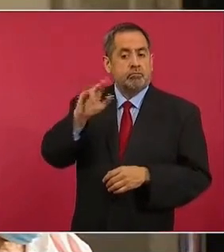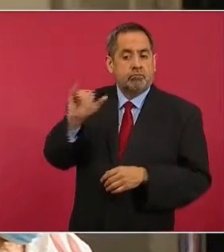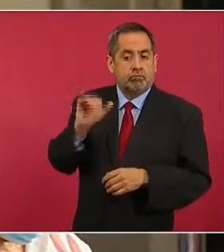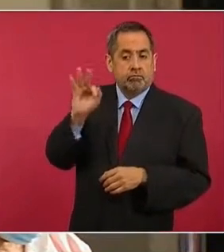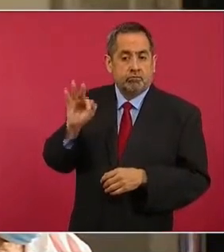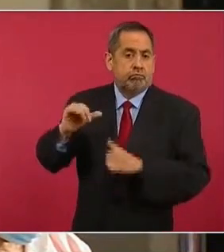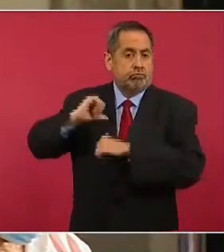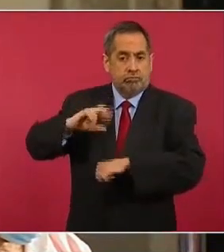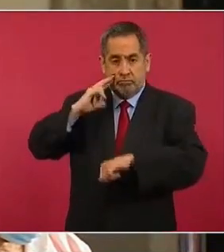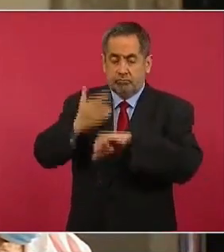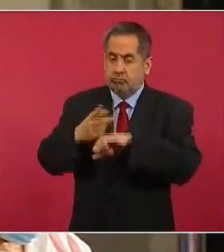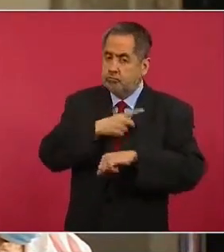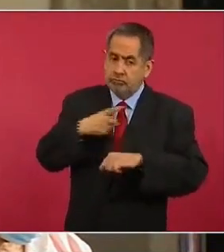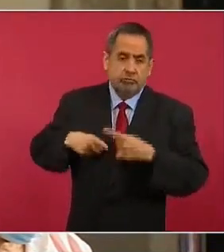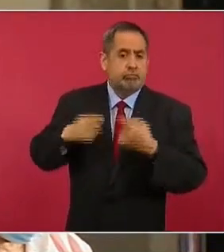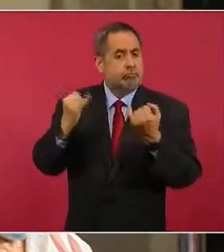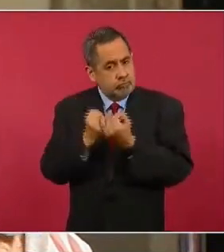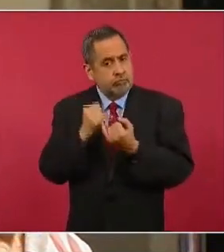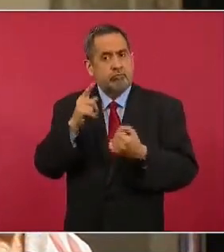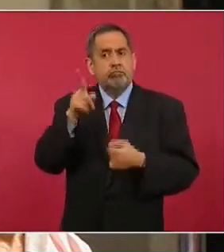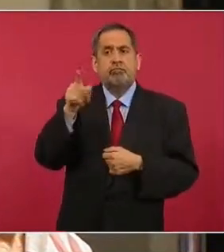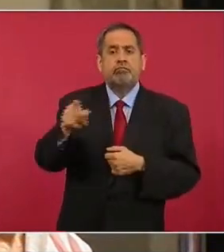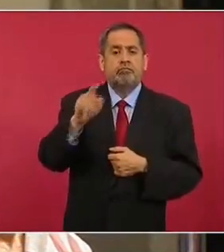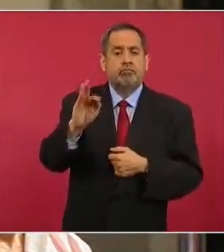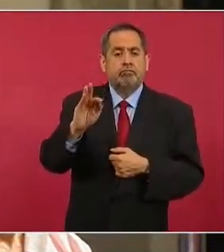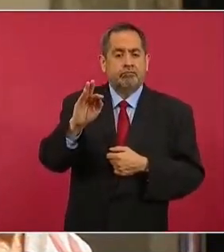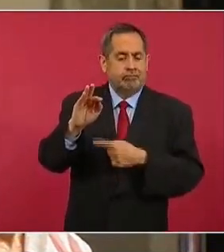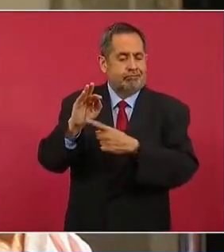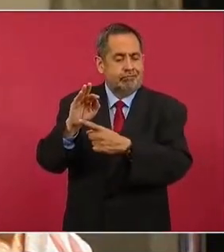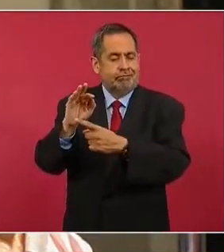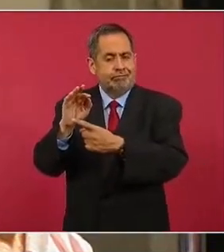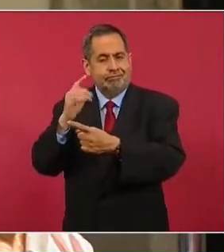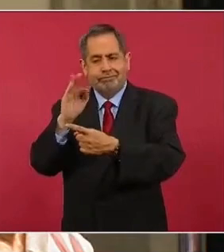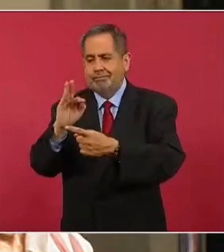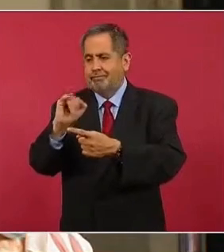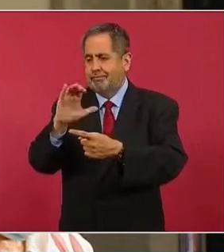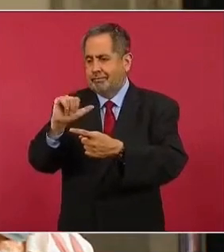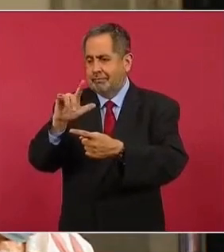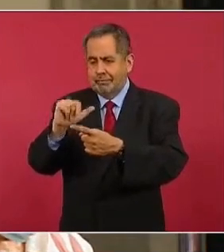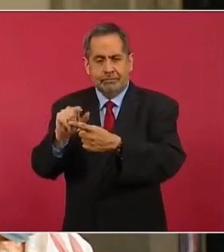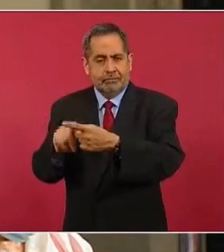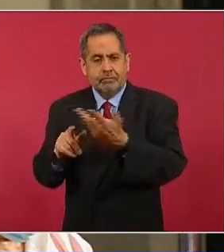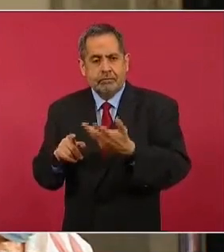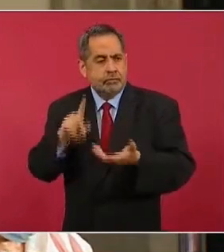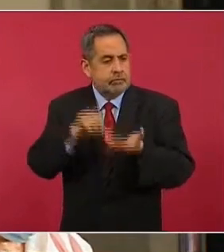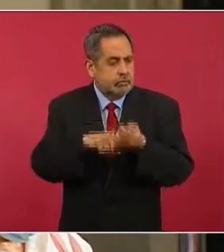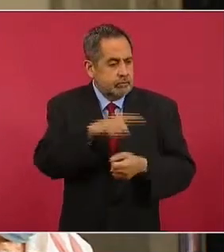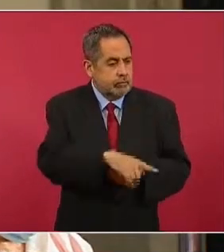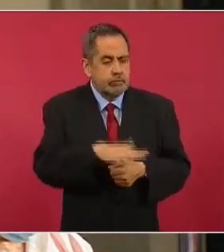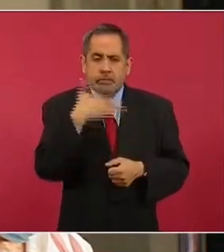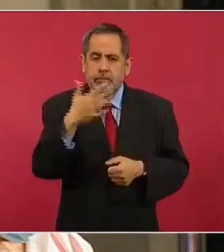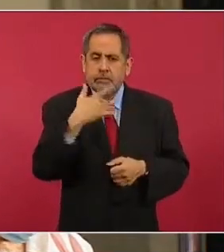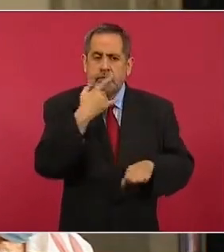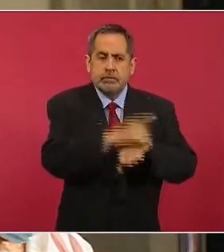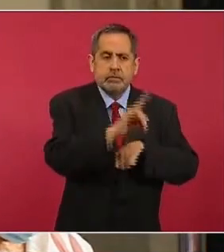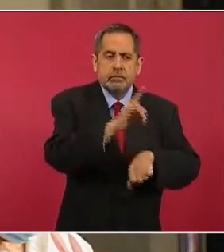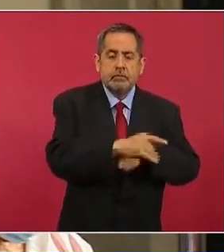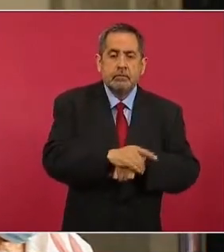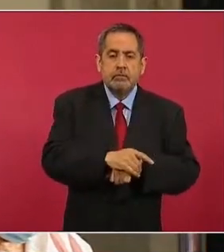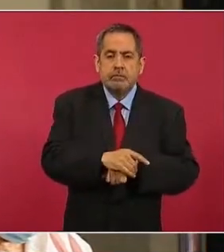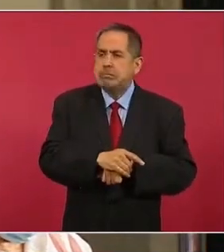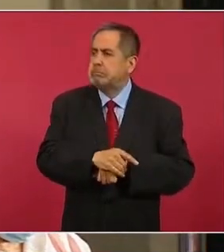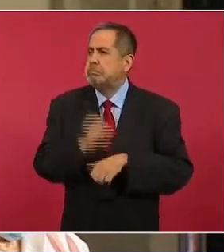fundamental, igual que las fiscalías, y pues en este tipo de cosas donde ya hay ilegalidades y ellos avalan